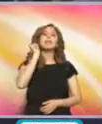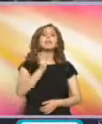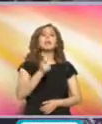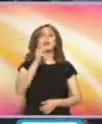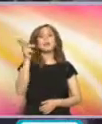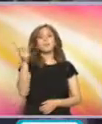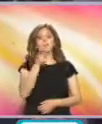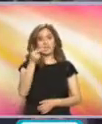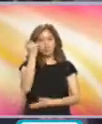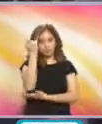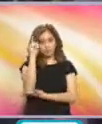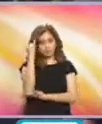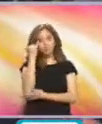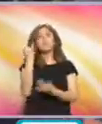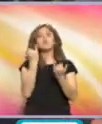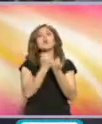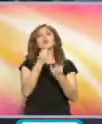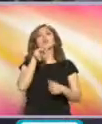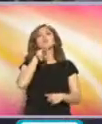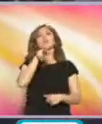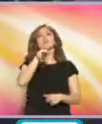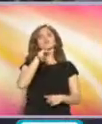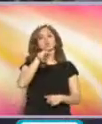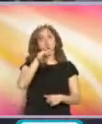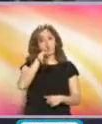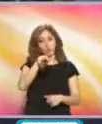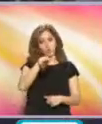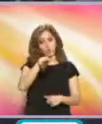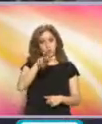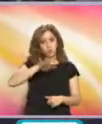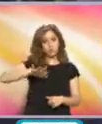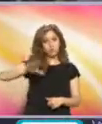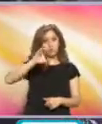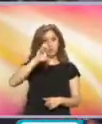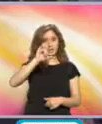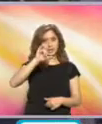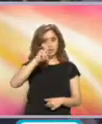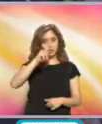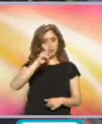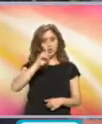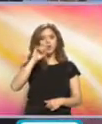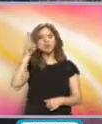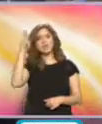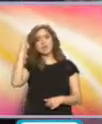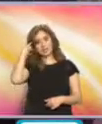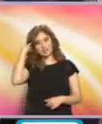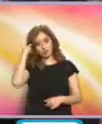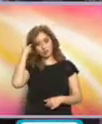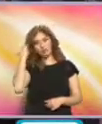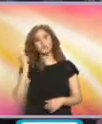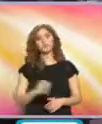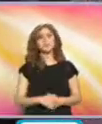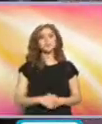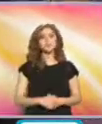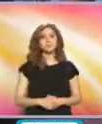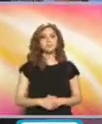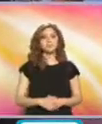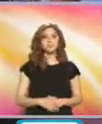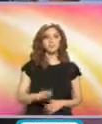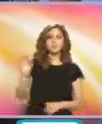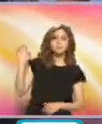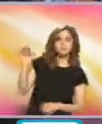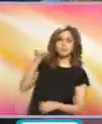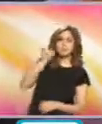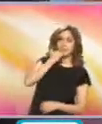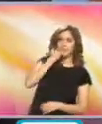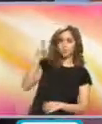Ajá. tenemos el 18 también una fecha súper importante por el circuito indio. Muy bien. Oye, ¿estás enojado o qué pasa?